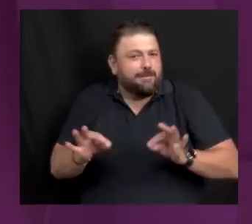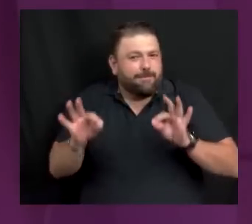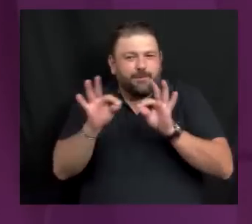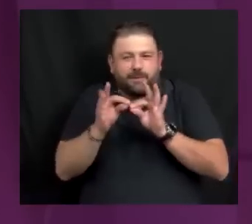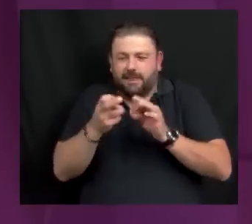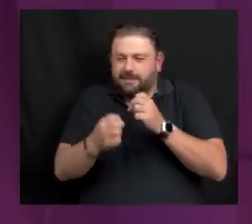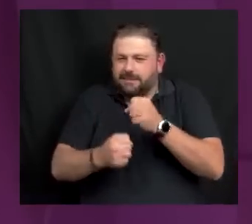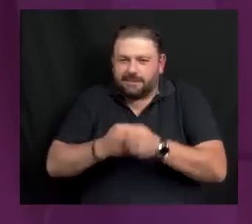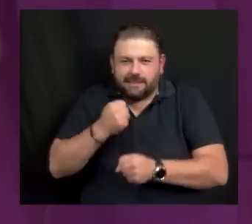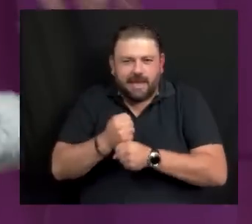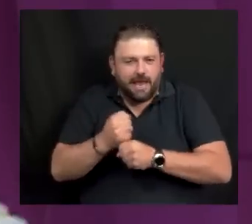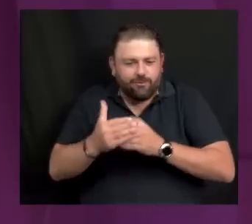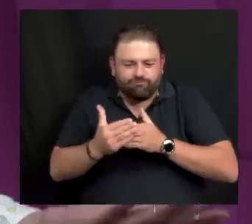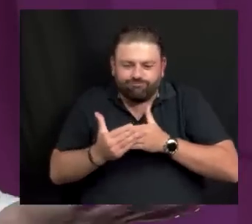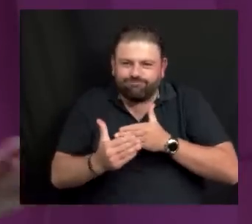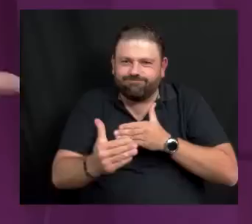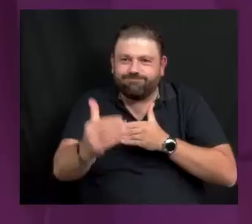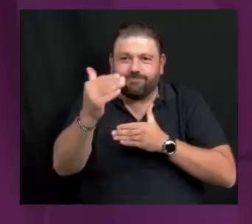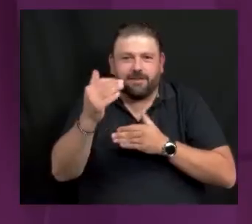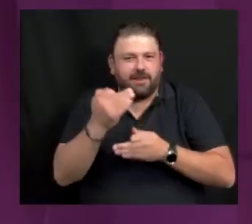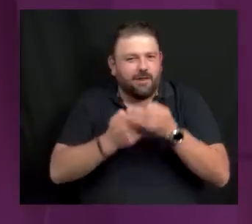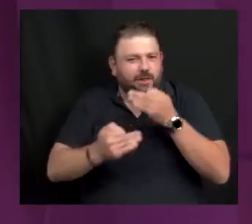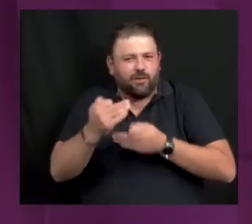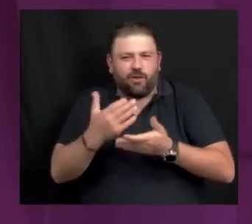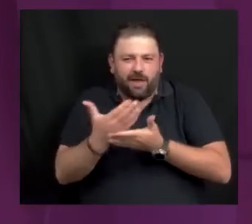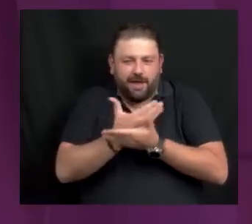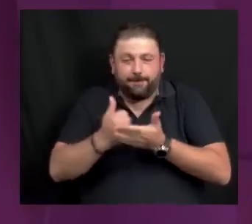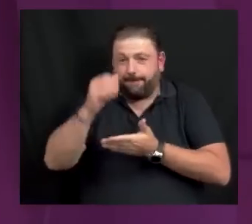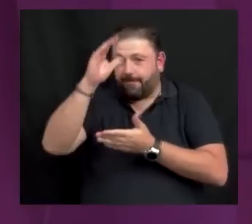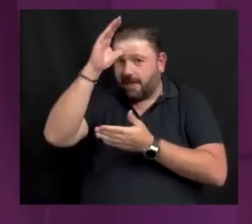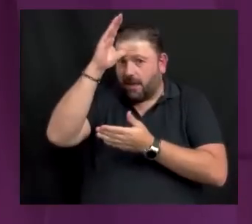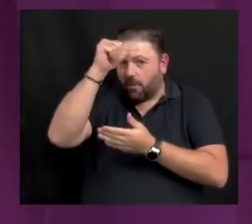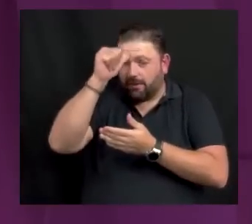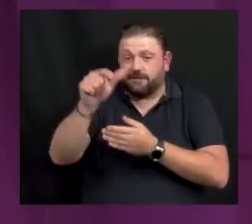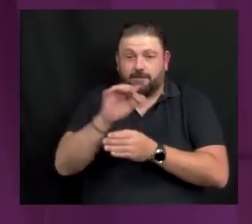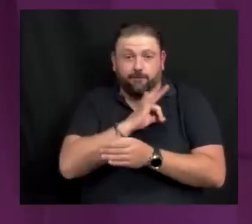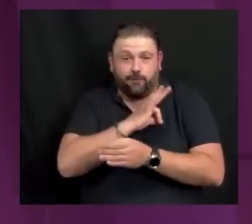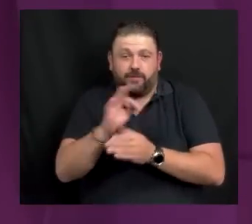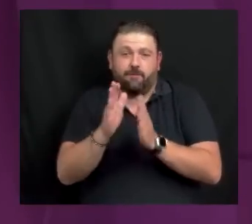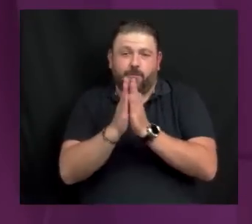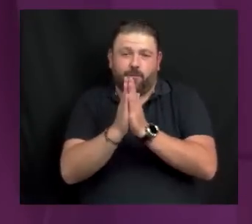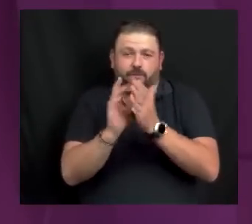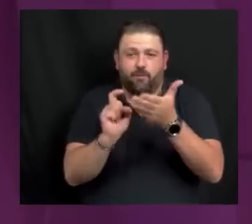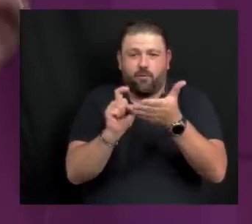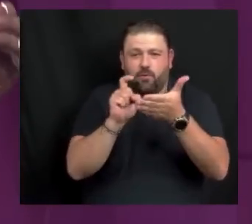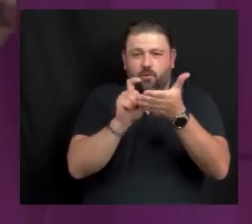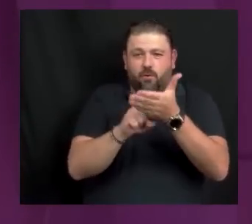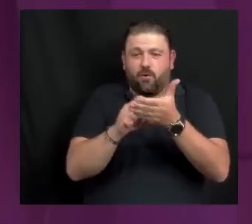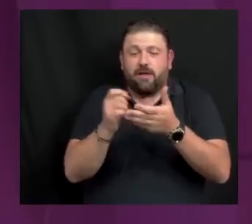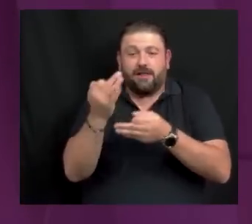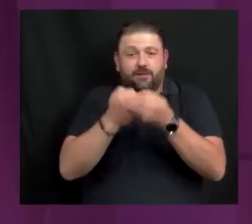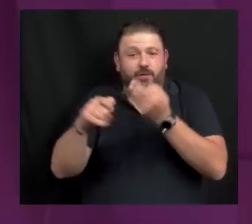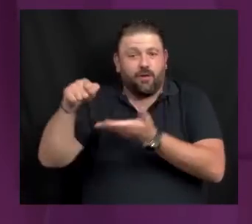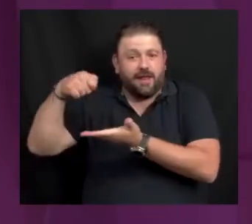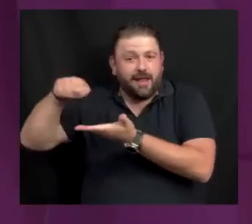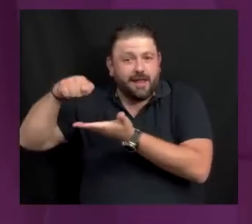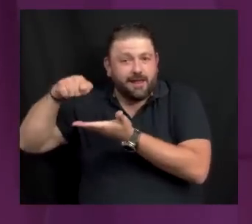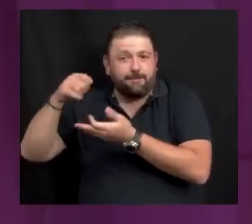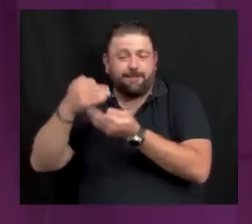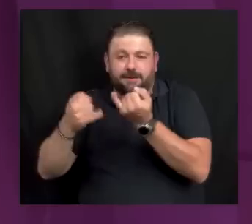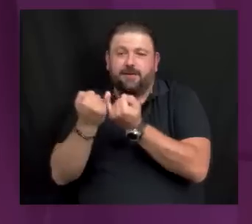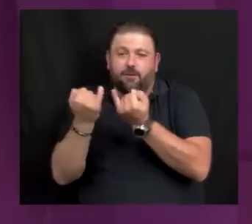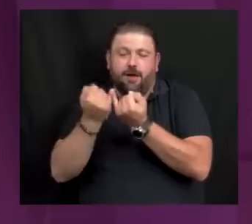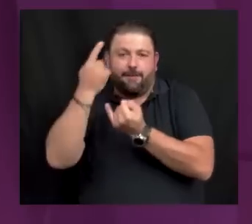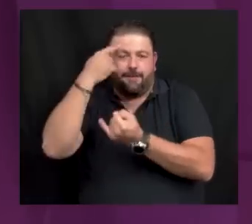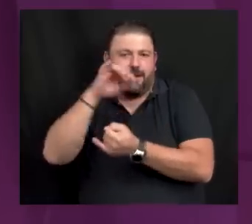con todas las ganas. Y bueno, siempre recordándoles que se suscriban a nuestro canal para que siempre que haya un contenido nuevo les